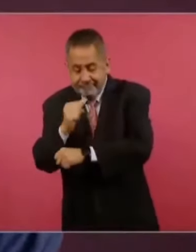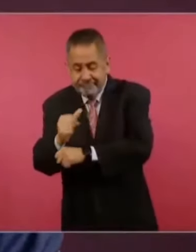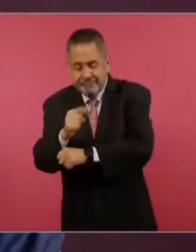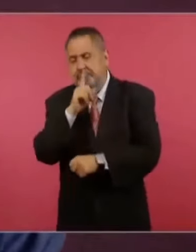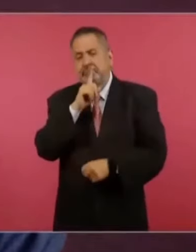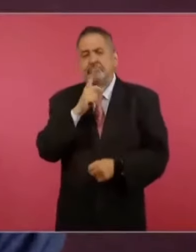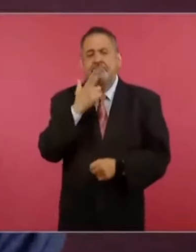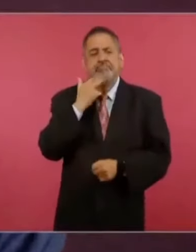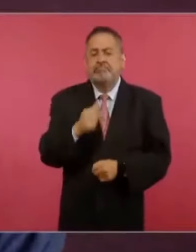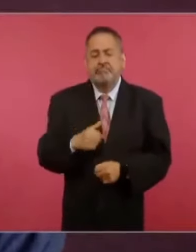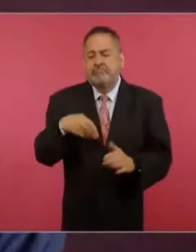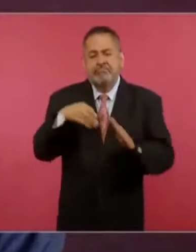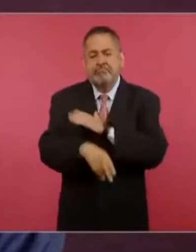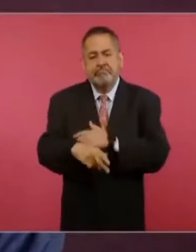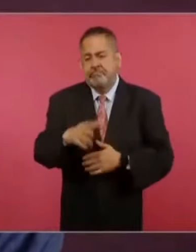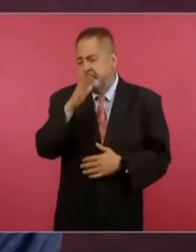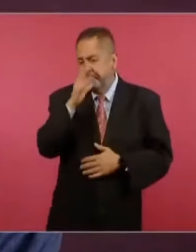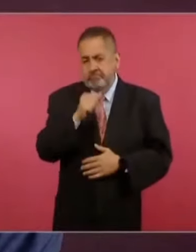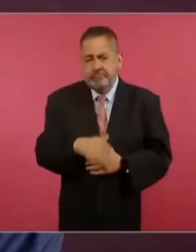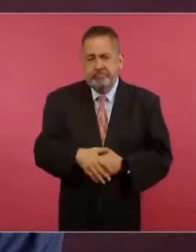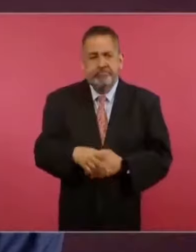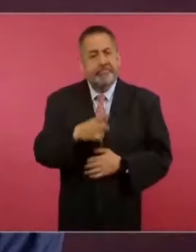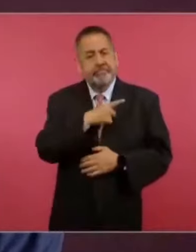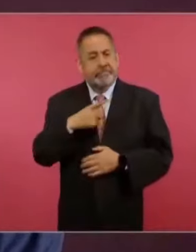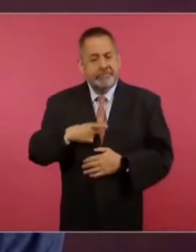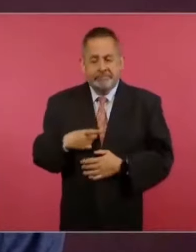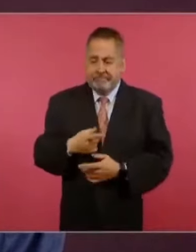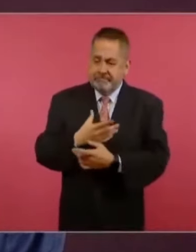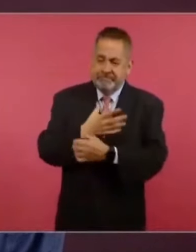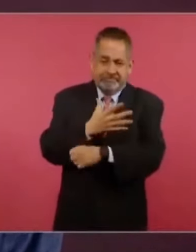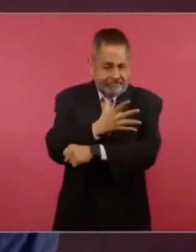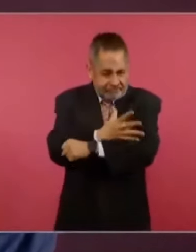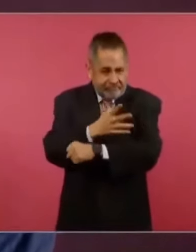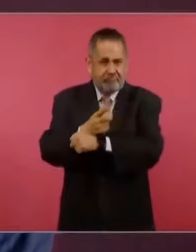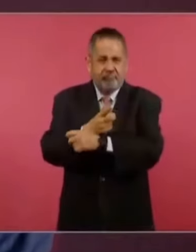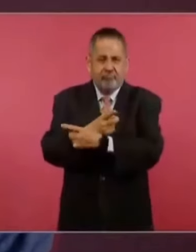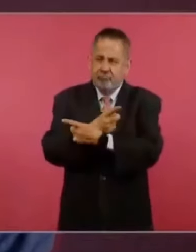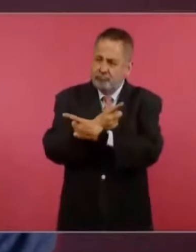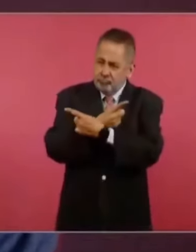autoridad moral, si no se actúa con honestidad.